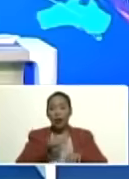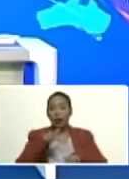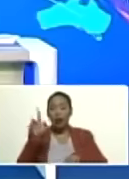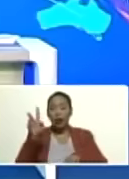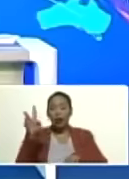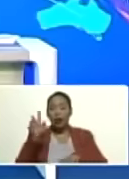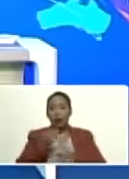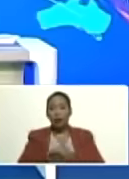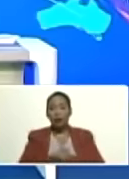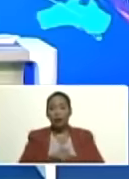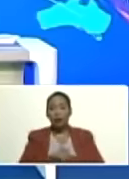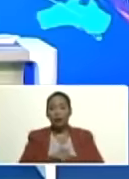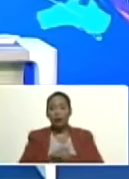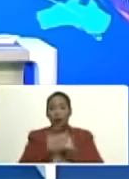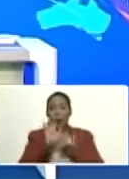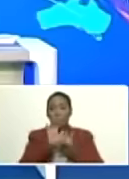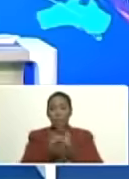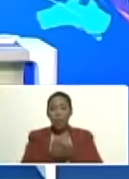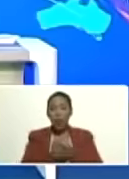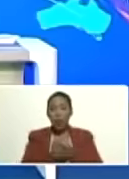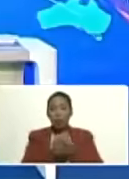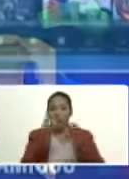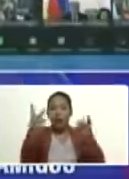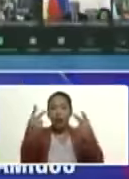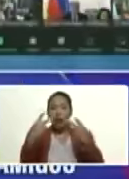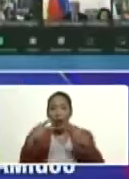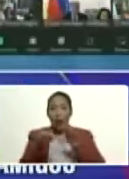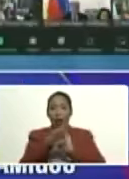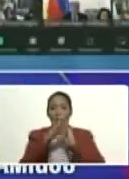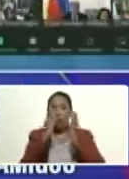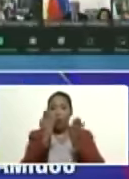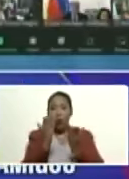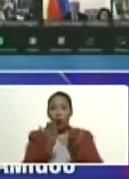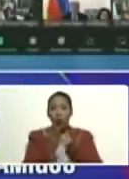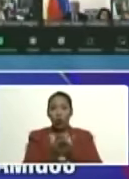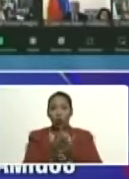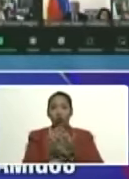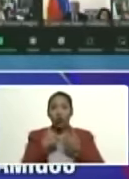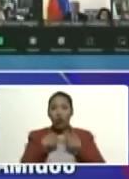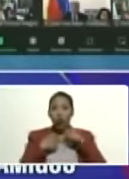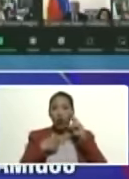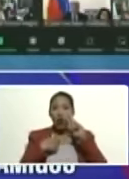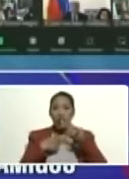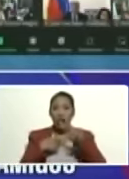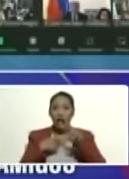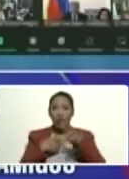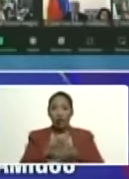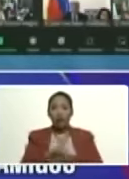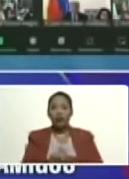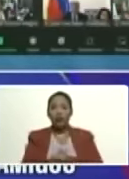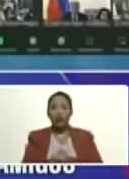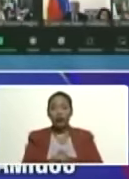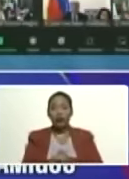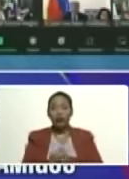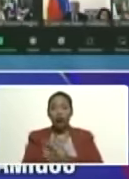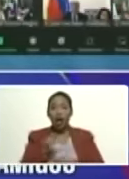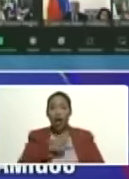1966-2015. Estimados amigos y amigas allá del mundo, que los veo, ya en la